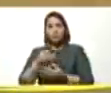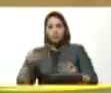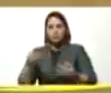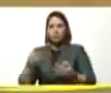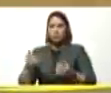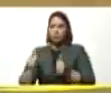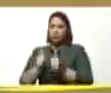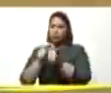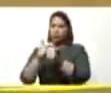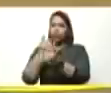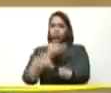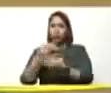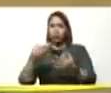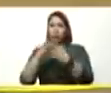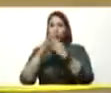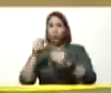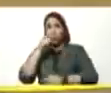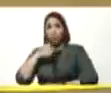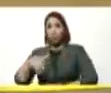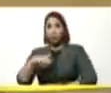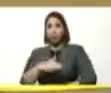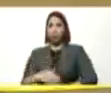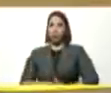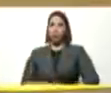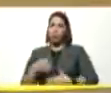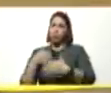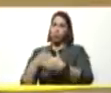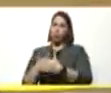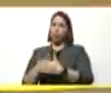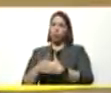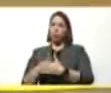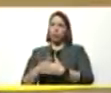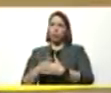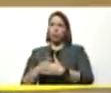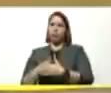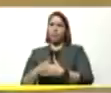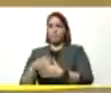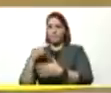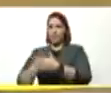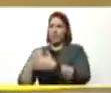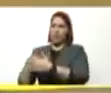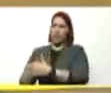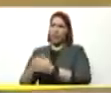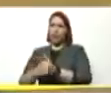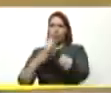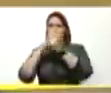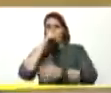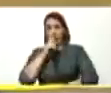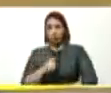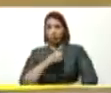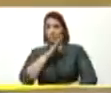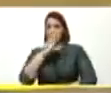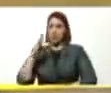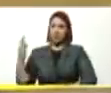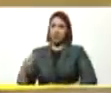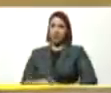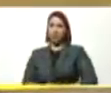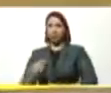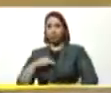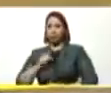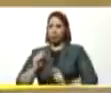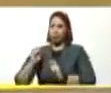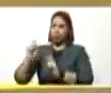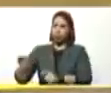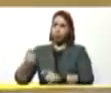el éxito de todo el pueblo contra esta gesta heroica en el año bicentenario. Nosotros le estamos presentando, mi comandante presidente, como